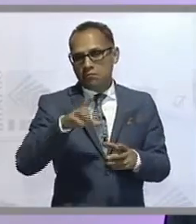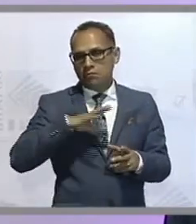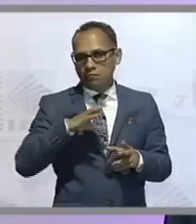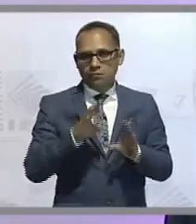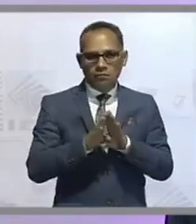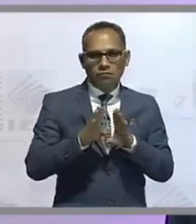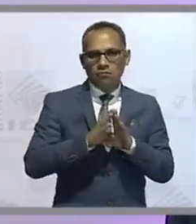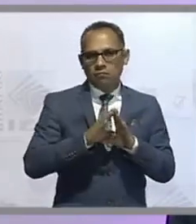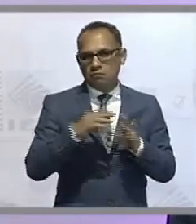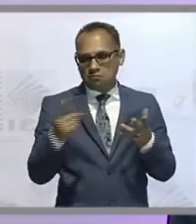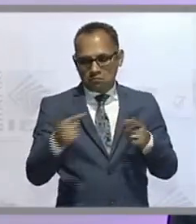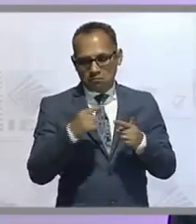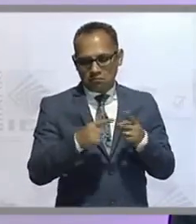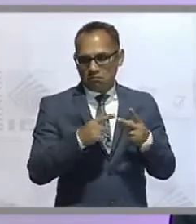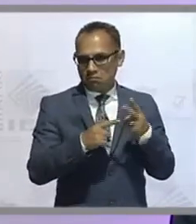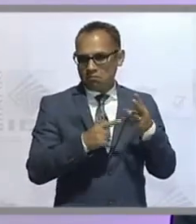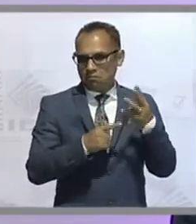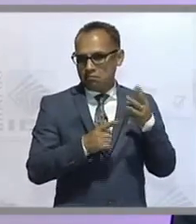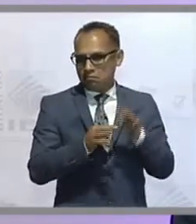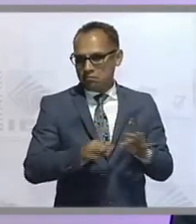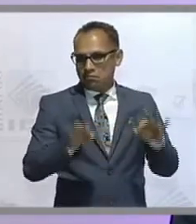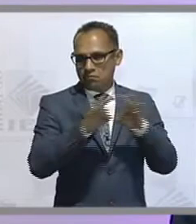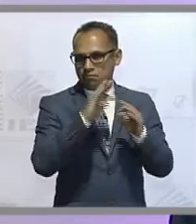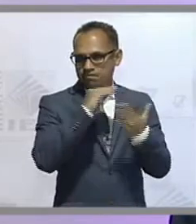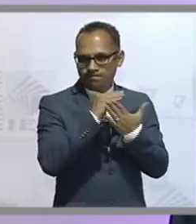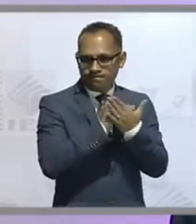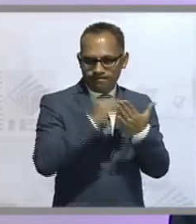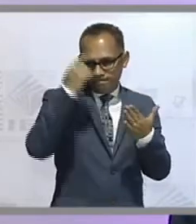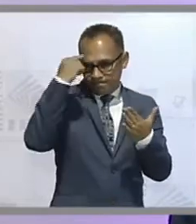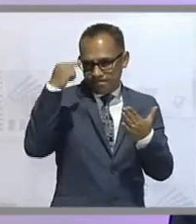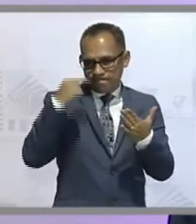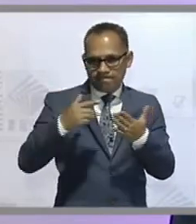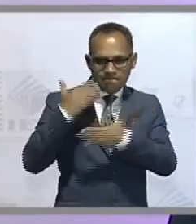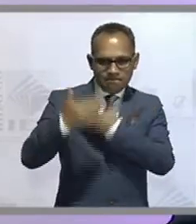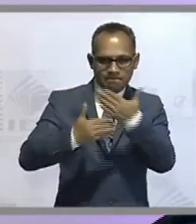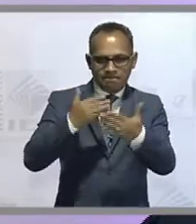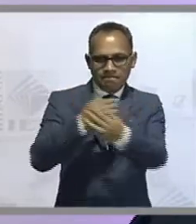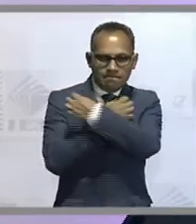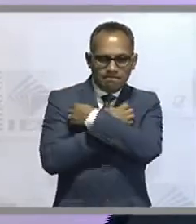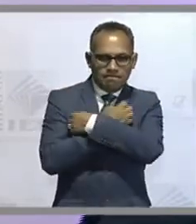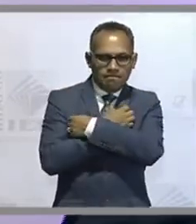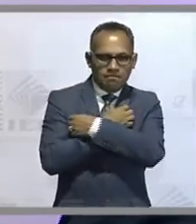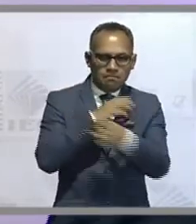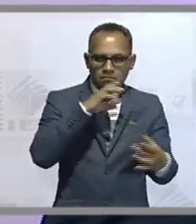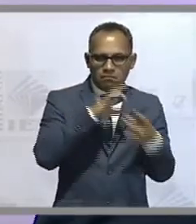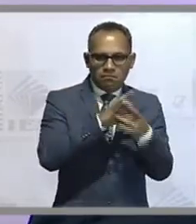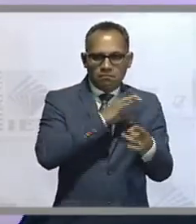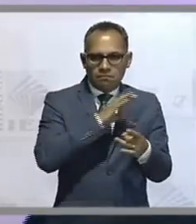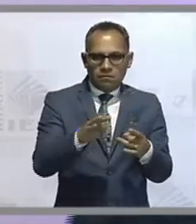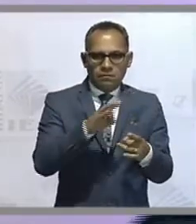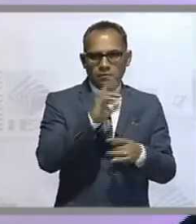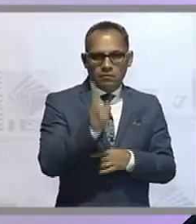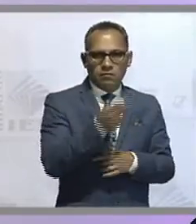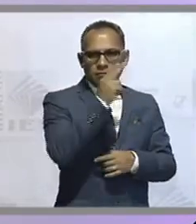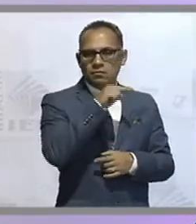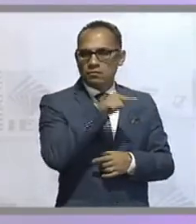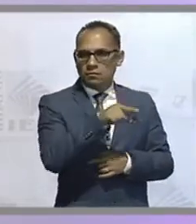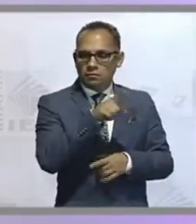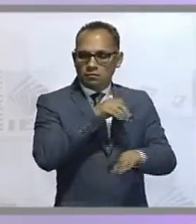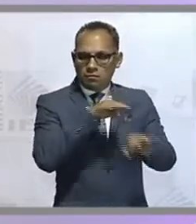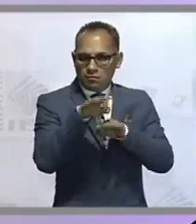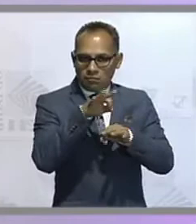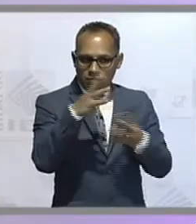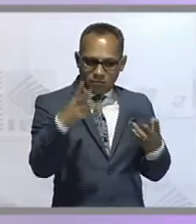que complementan el proceso educativo y que vinculan a los universitarios con el sector laboral